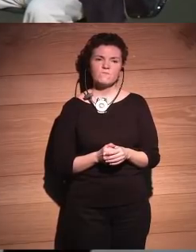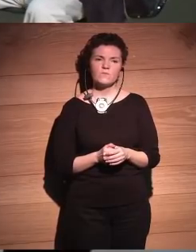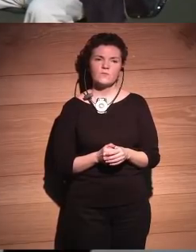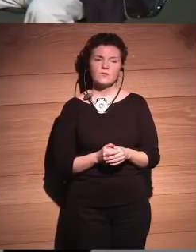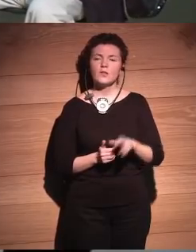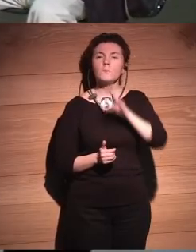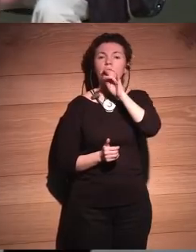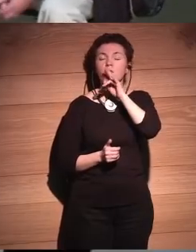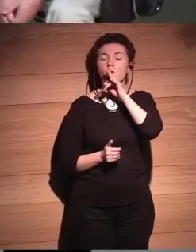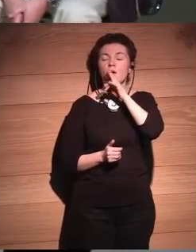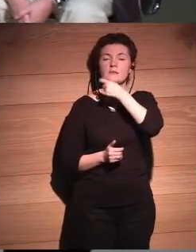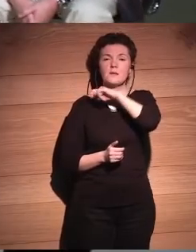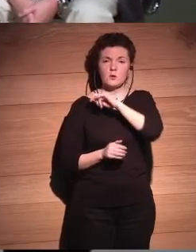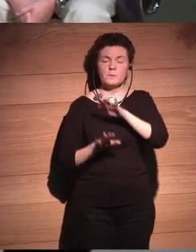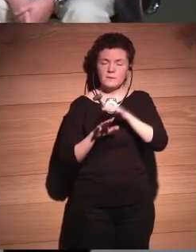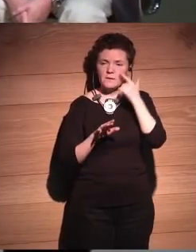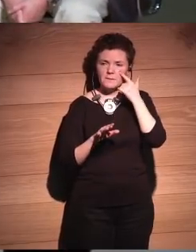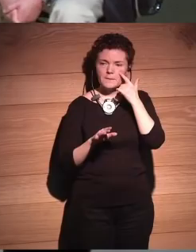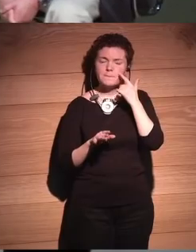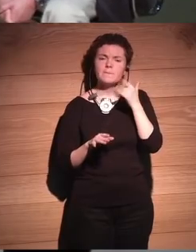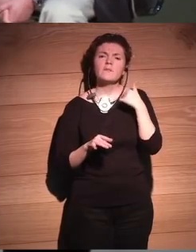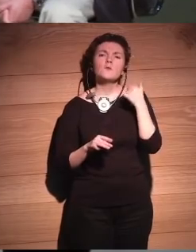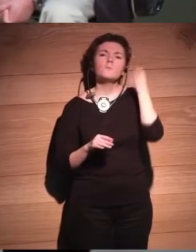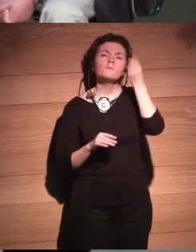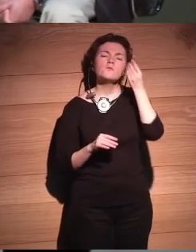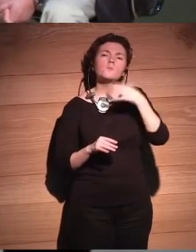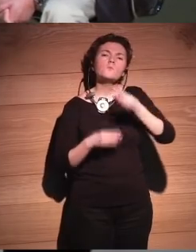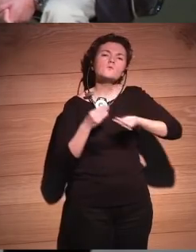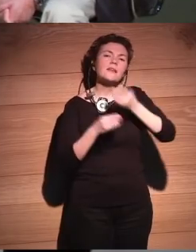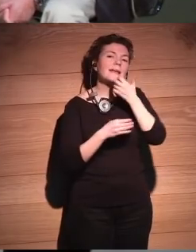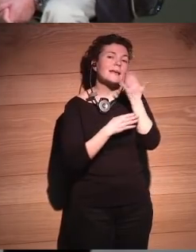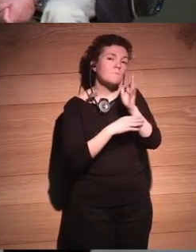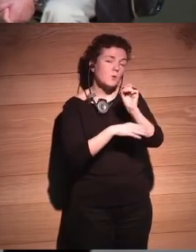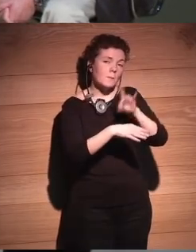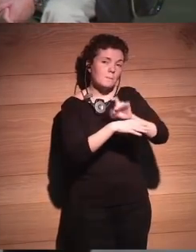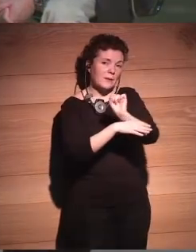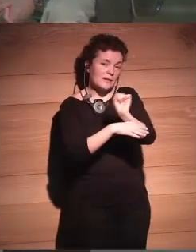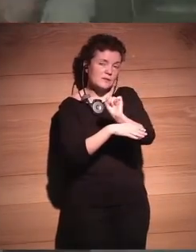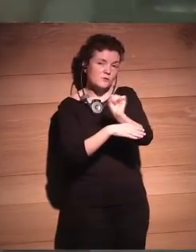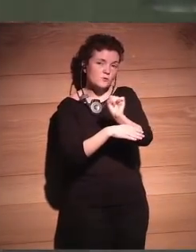Prefiero hablar en español al público. Utilizar este ejemplo del Parkinson